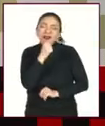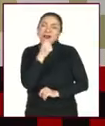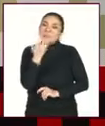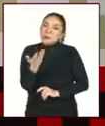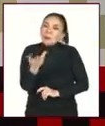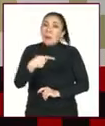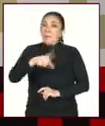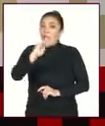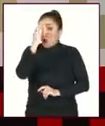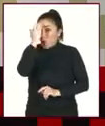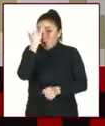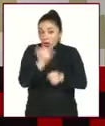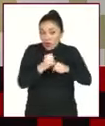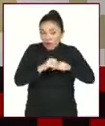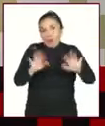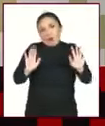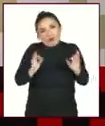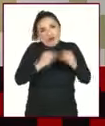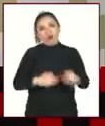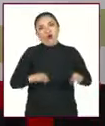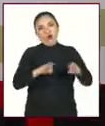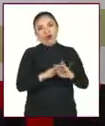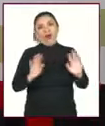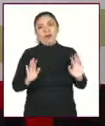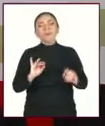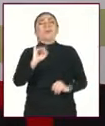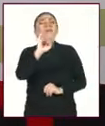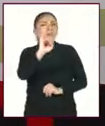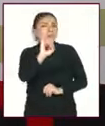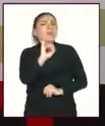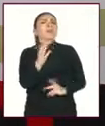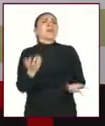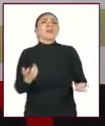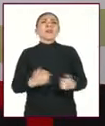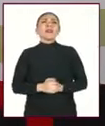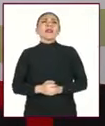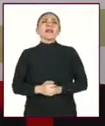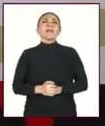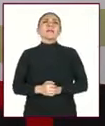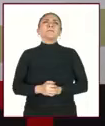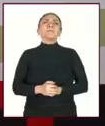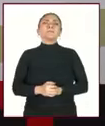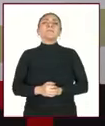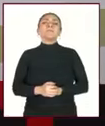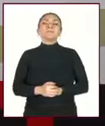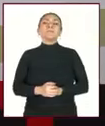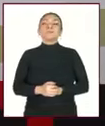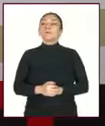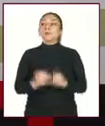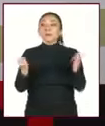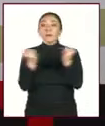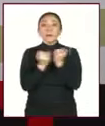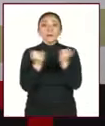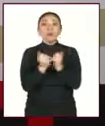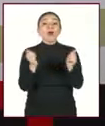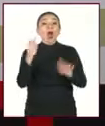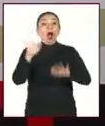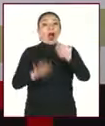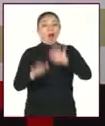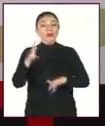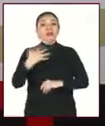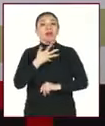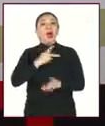conocer esta información es importante, ¿no? Claro, incluso hasta con los útiles. Hay unas plumas